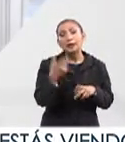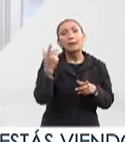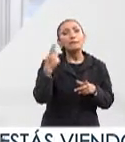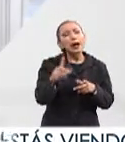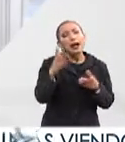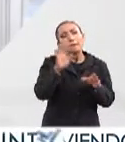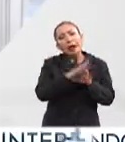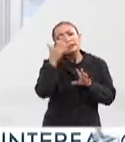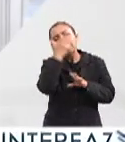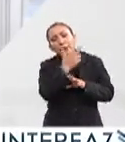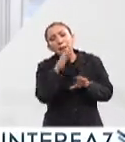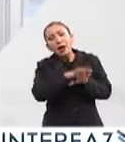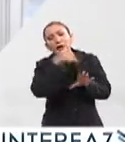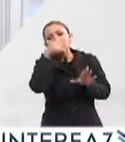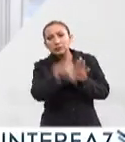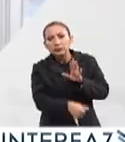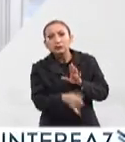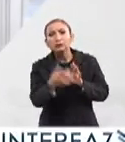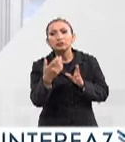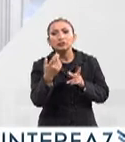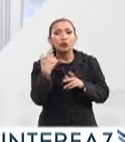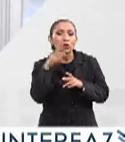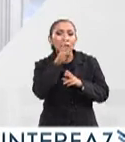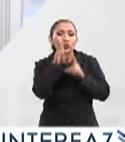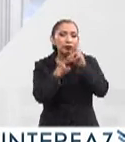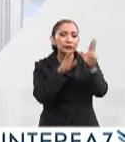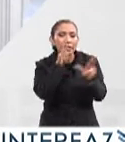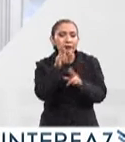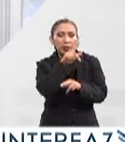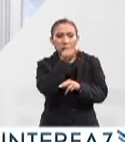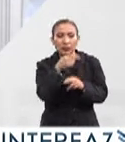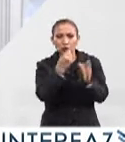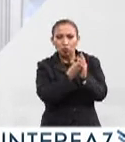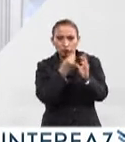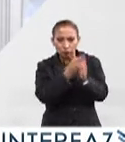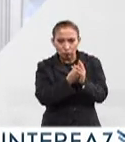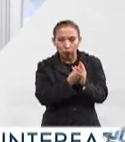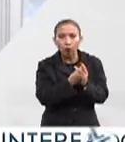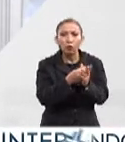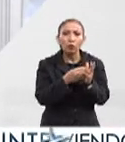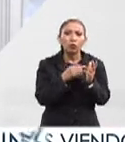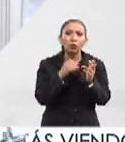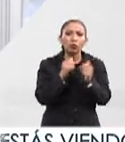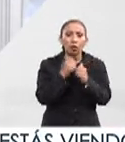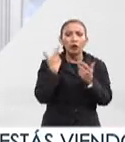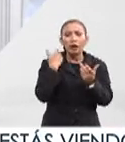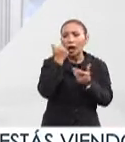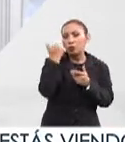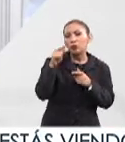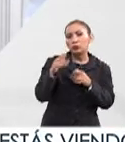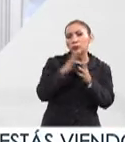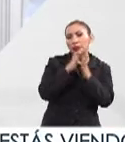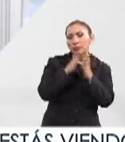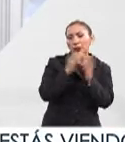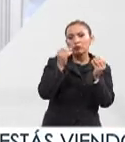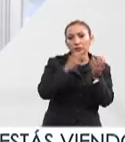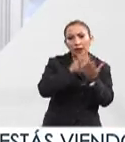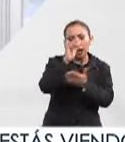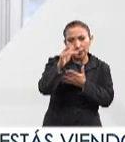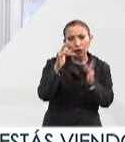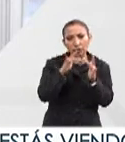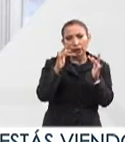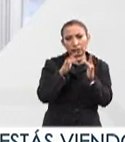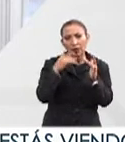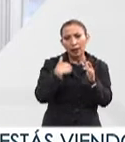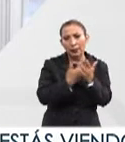poder revisar más a profundidad sobre todos los resultados después de este MOOC, ya con los estudiantes que han participado. Muchísimas gracias por estar